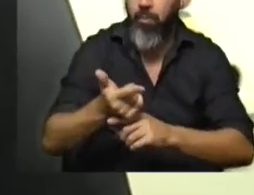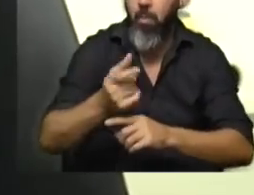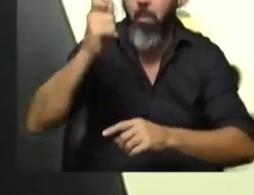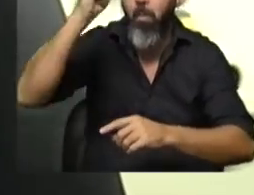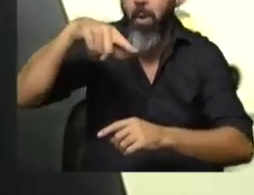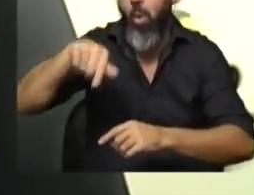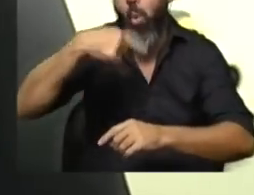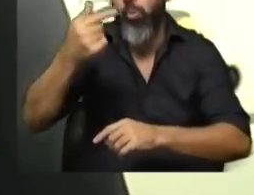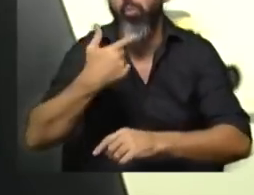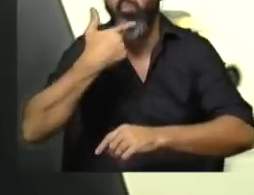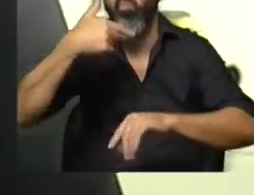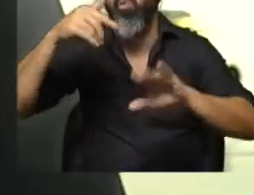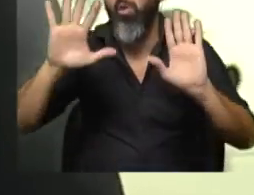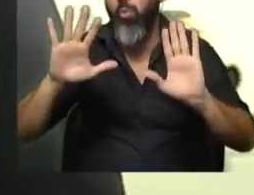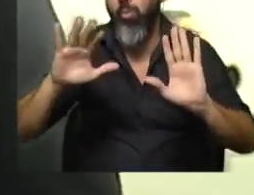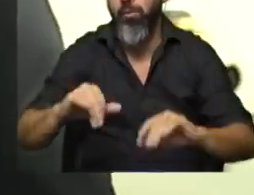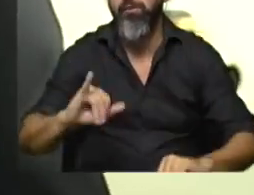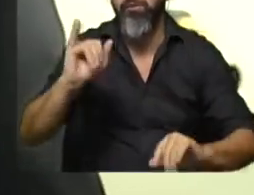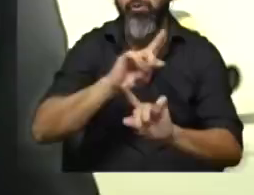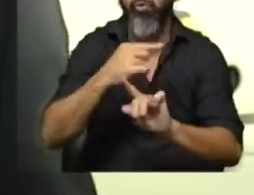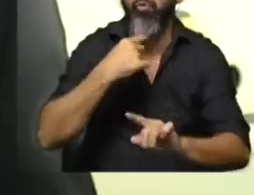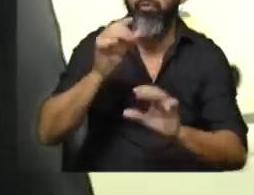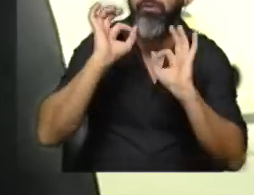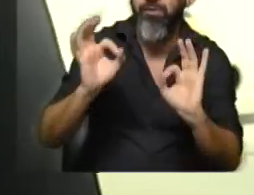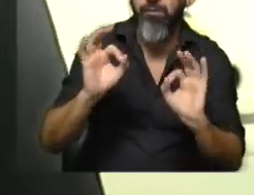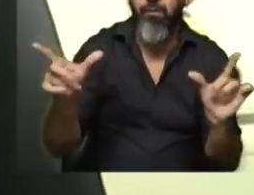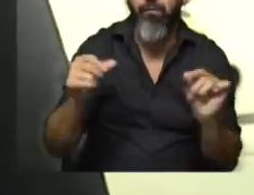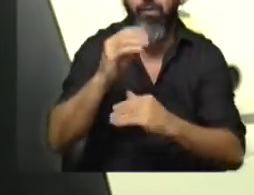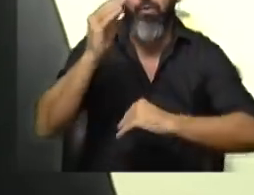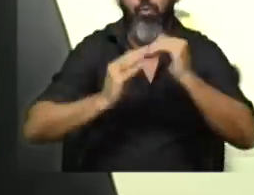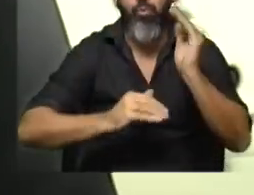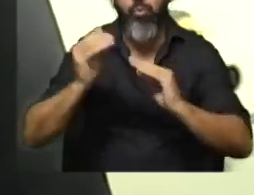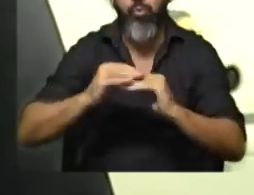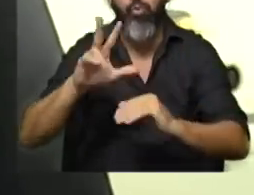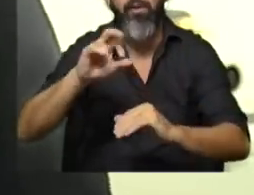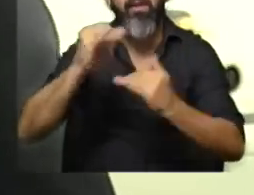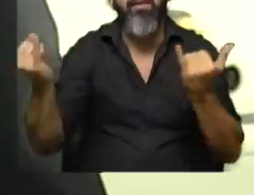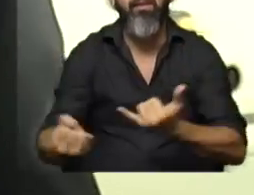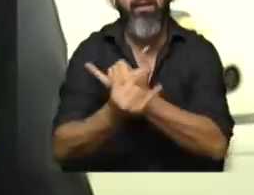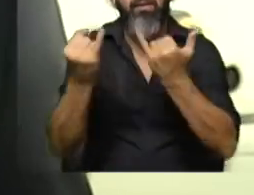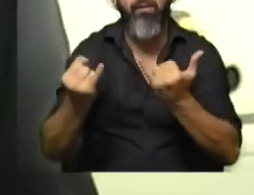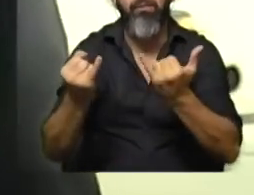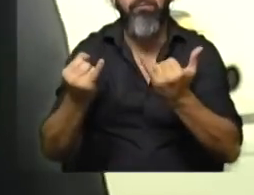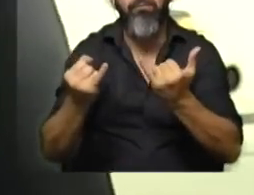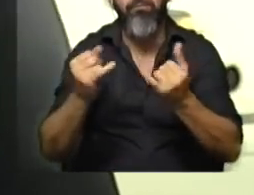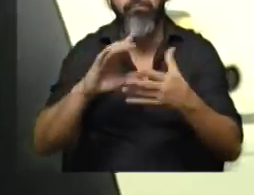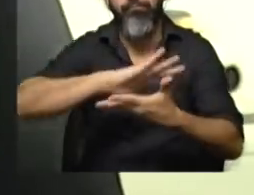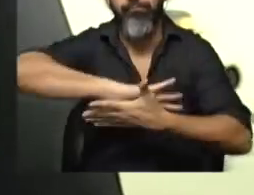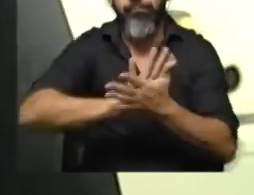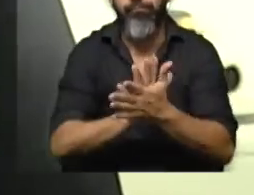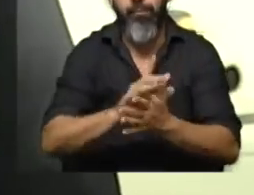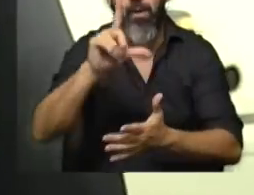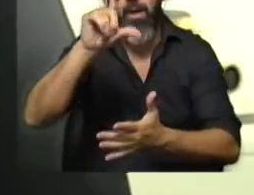un plan de contingencia para la eventualidad de que no se lleguen a culminar estas obras en tiempo se agoten las reservas de